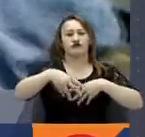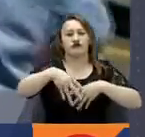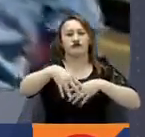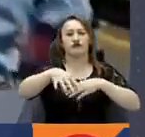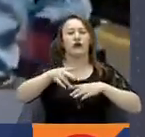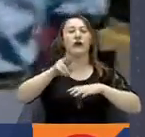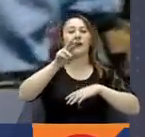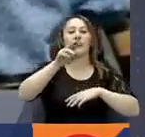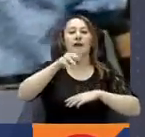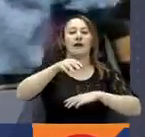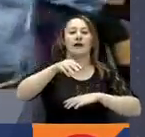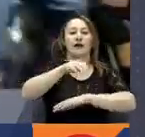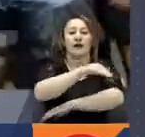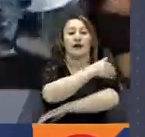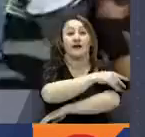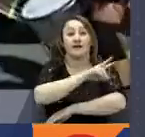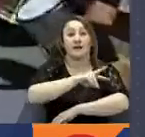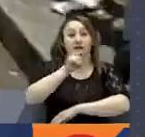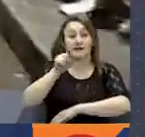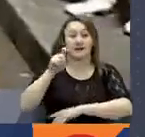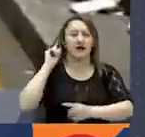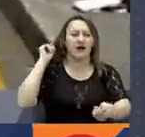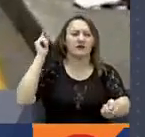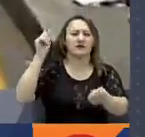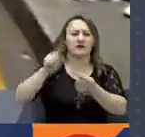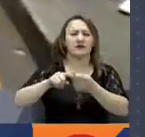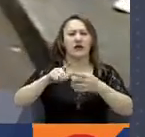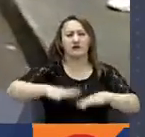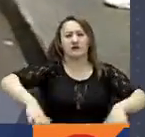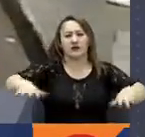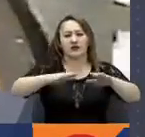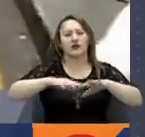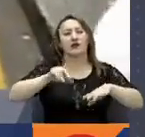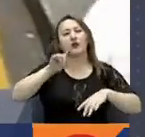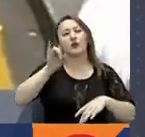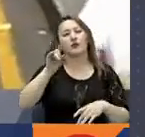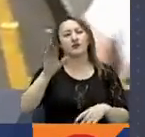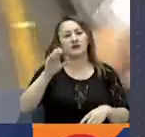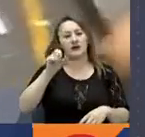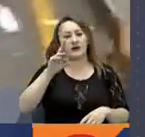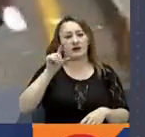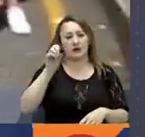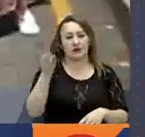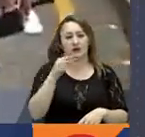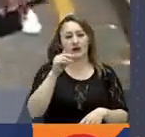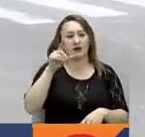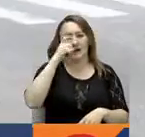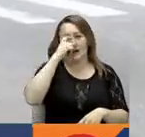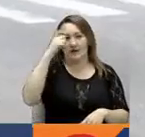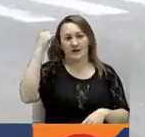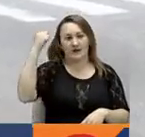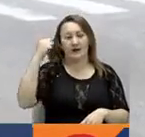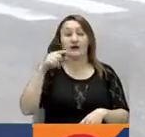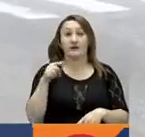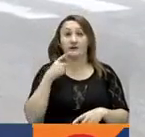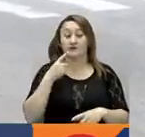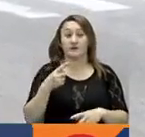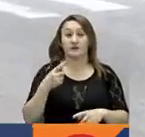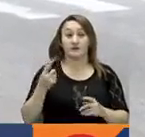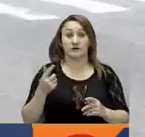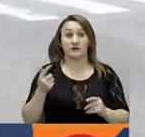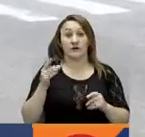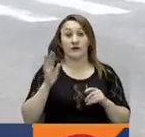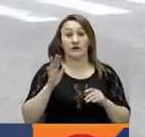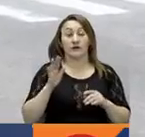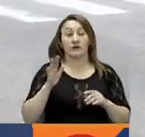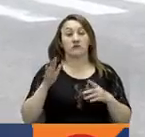carrera 27 hasta llegar a la plazoleta Luis Carlos Galán Sarmiento en el centro de la ciudad. El puesto de mando unificado de la policía confirmó que fue